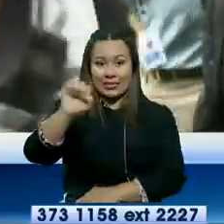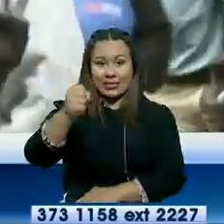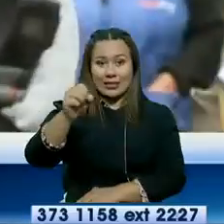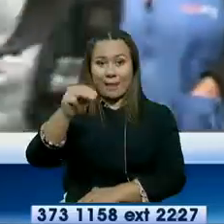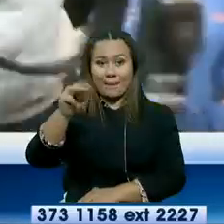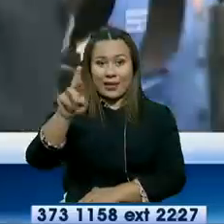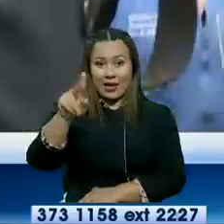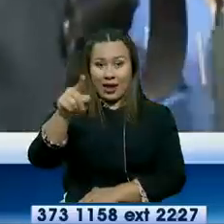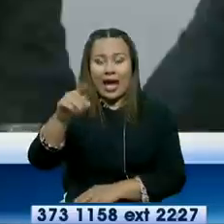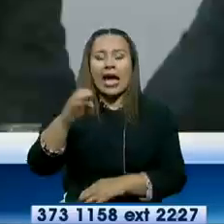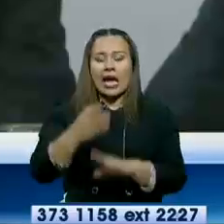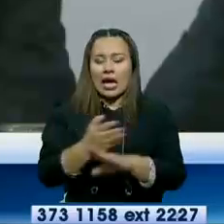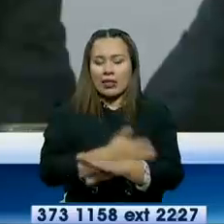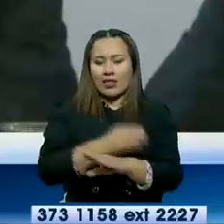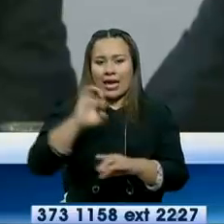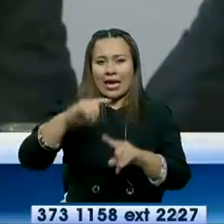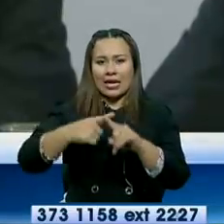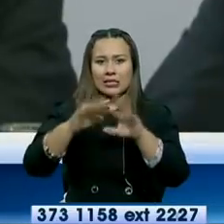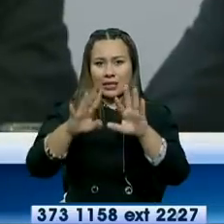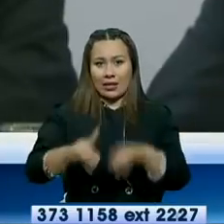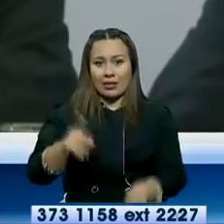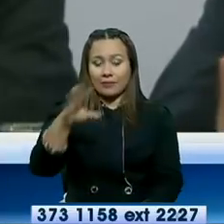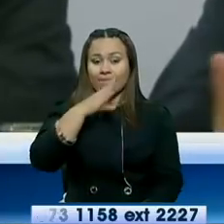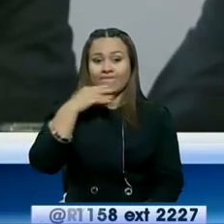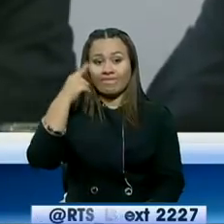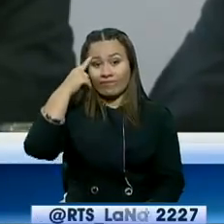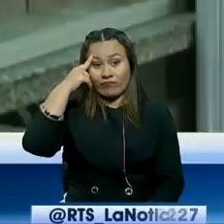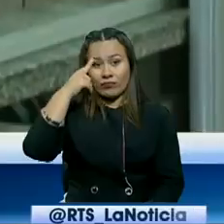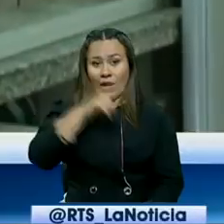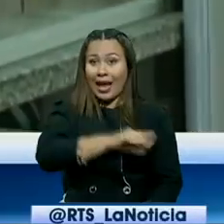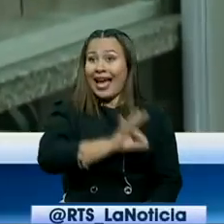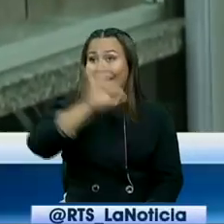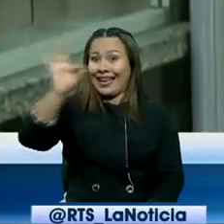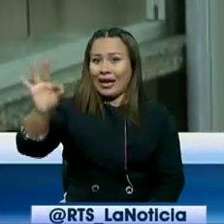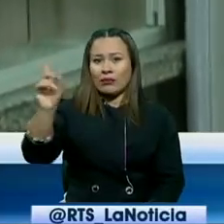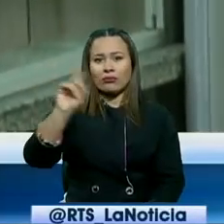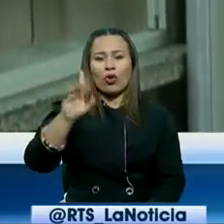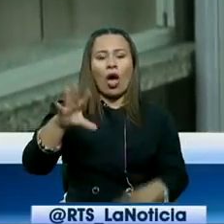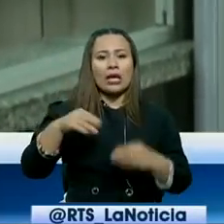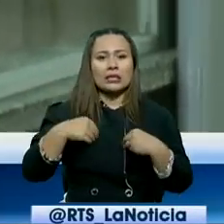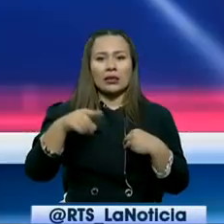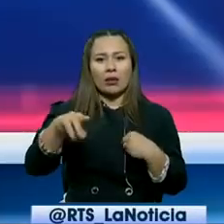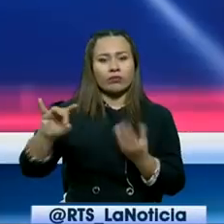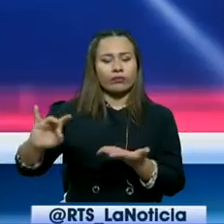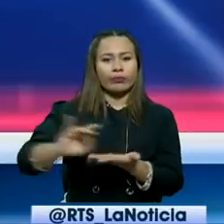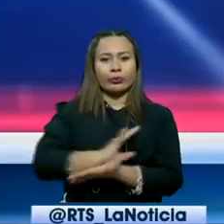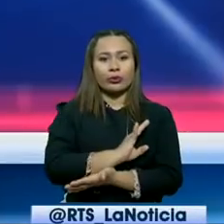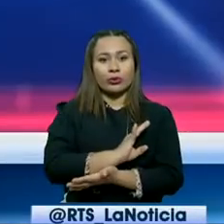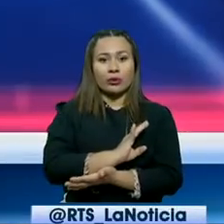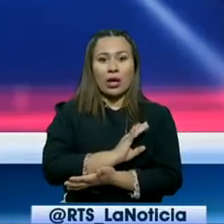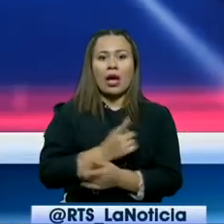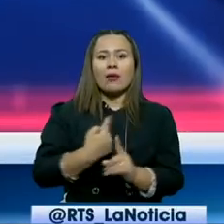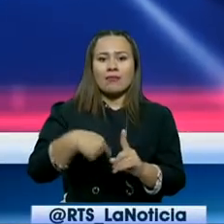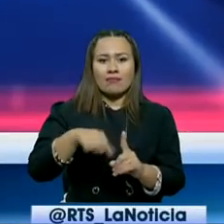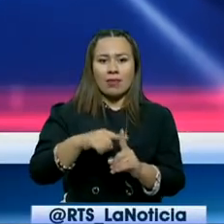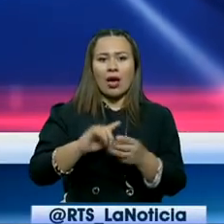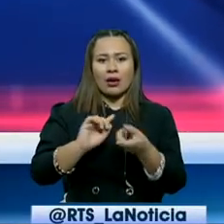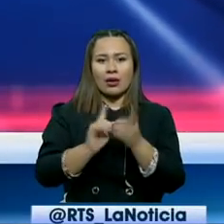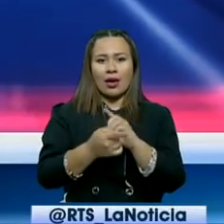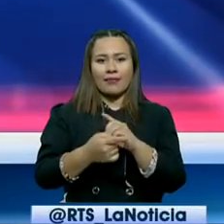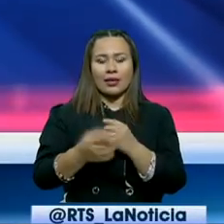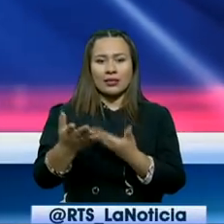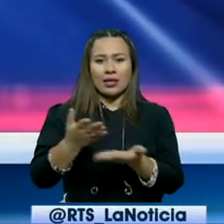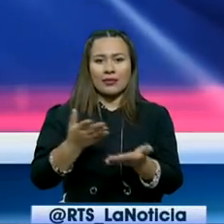de la presidencia de Rafael Correa, no recibiera el beneplácito de ese país. A esta designación se suma otro cambio en el servicio